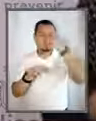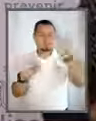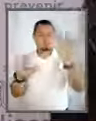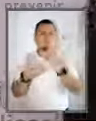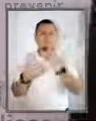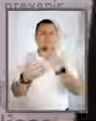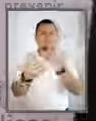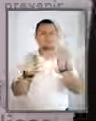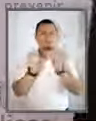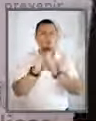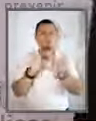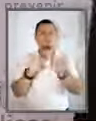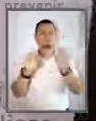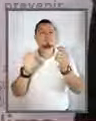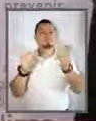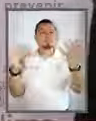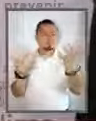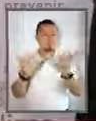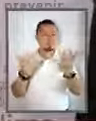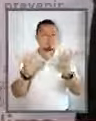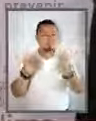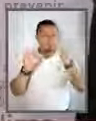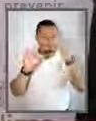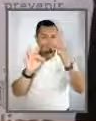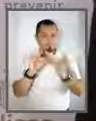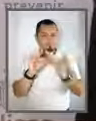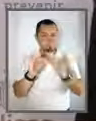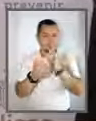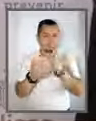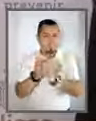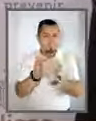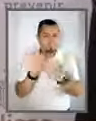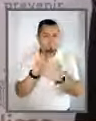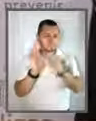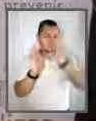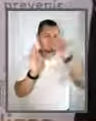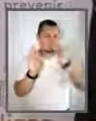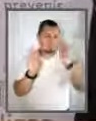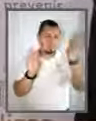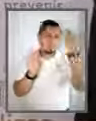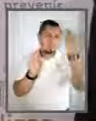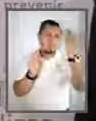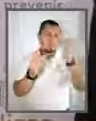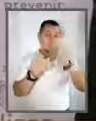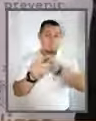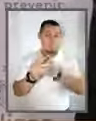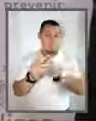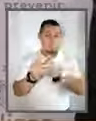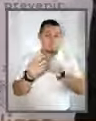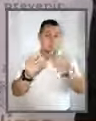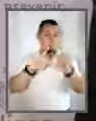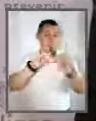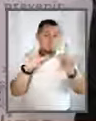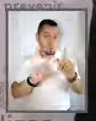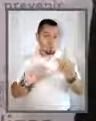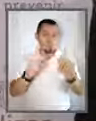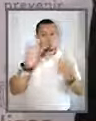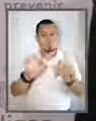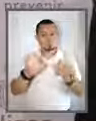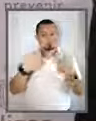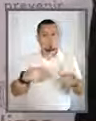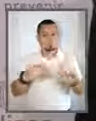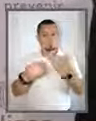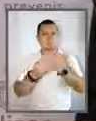la aplicación exacta de la Ley General de Salud a nivel nacional y de la Ley de Salud en el